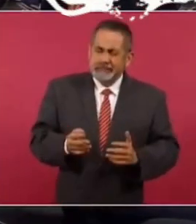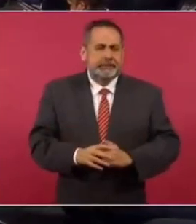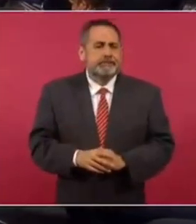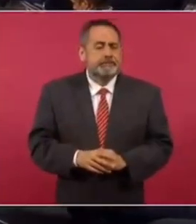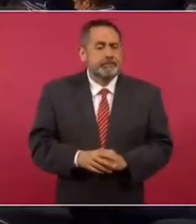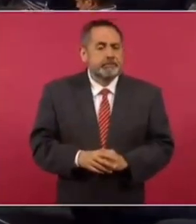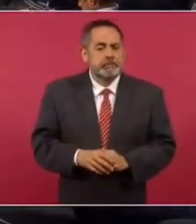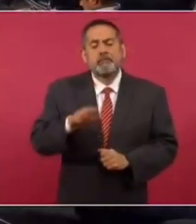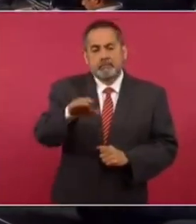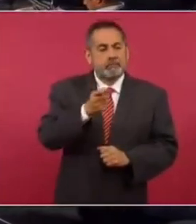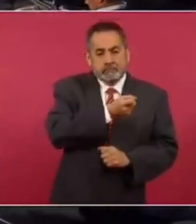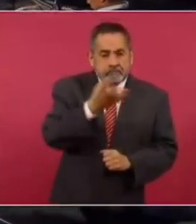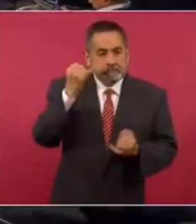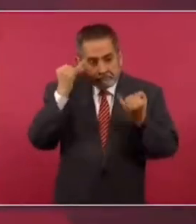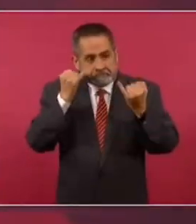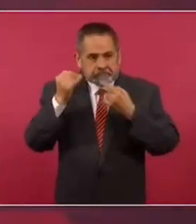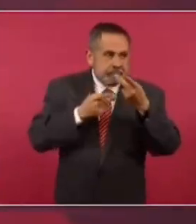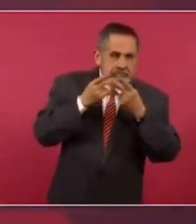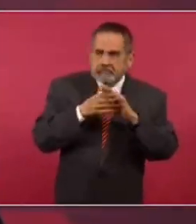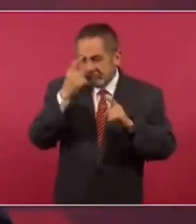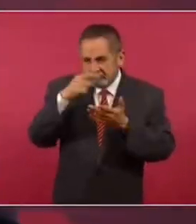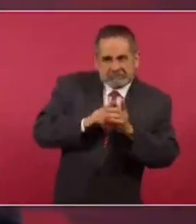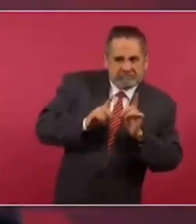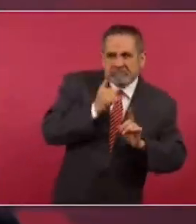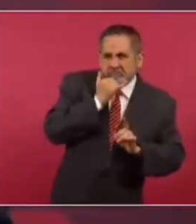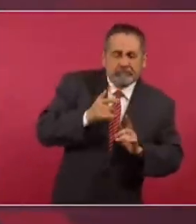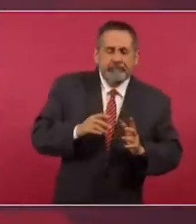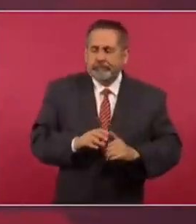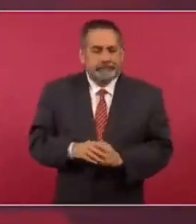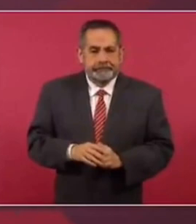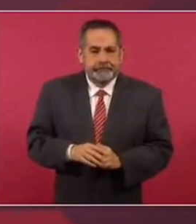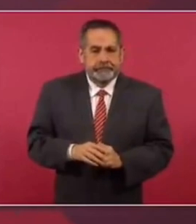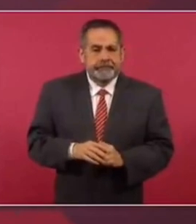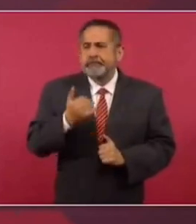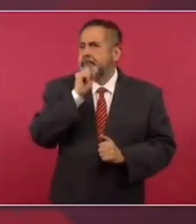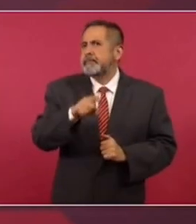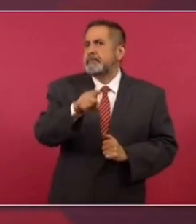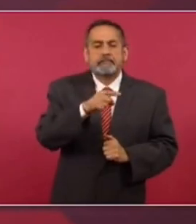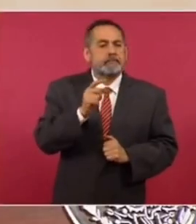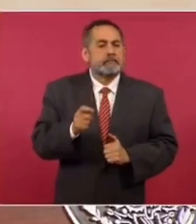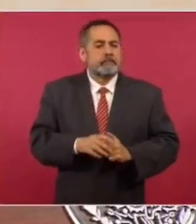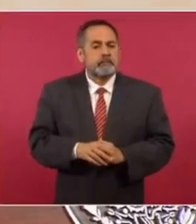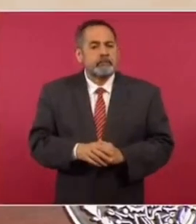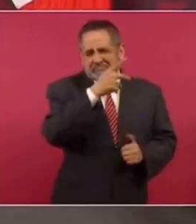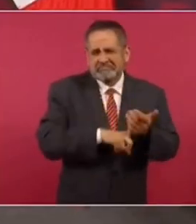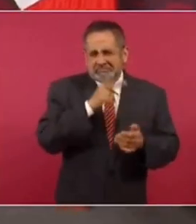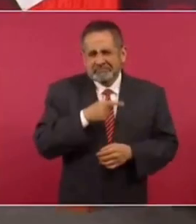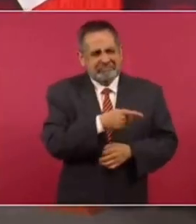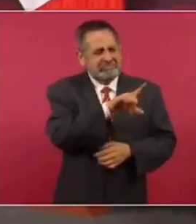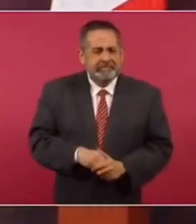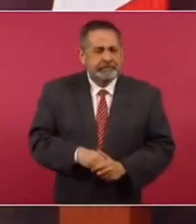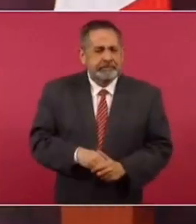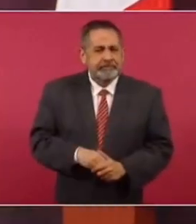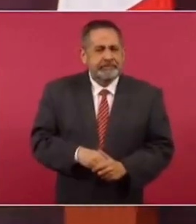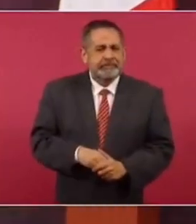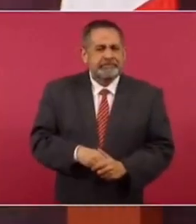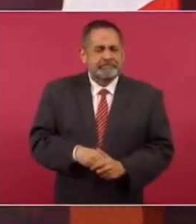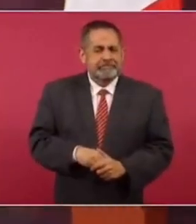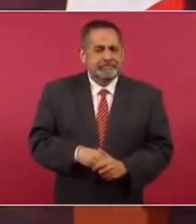Ha habido mucha especulación y una actitud muy miserable